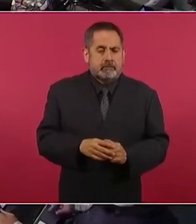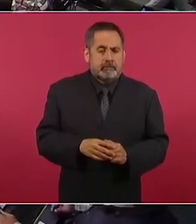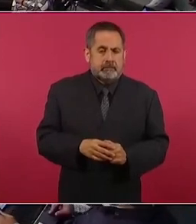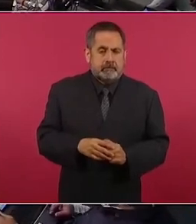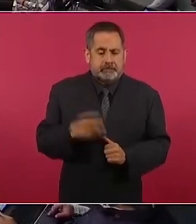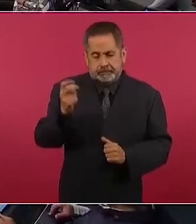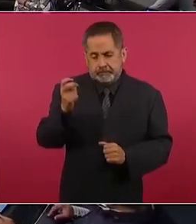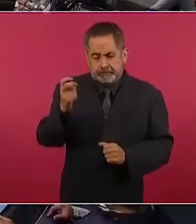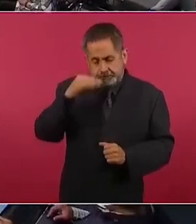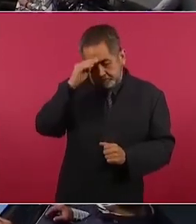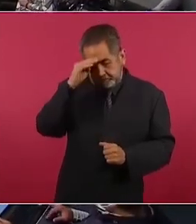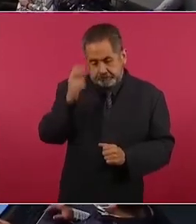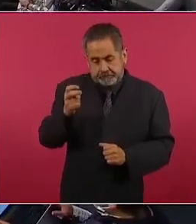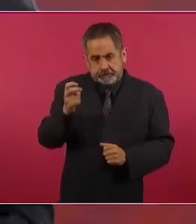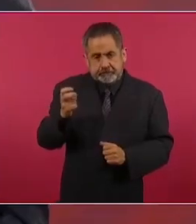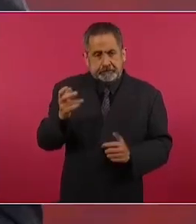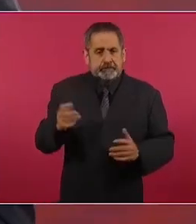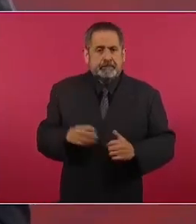por eso,